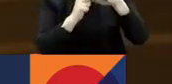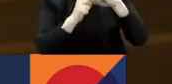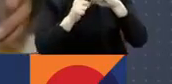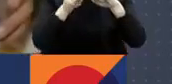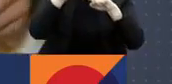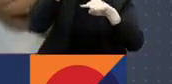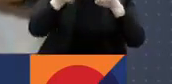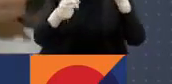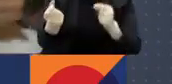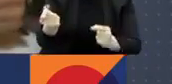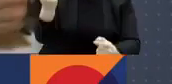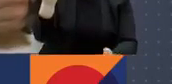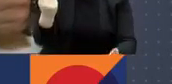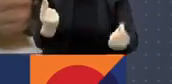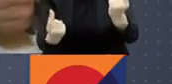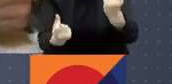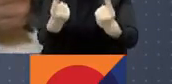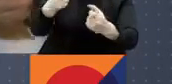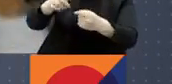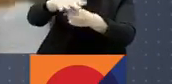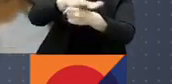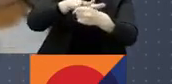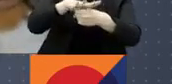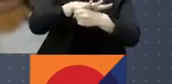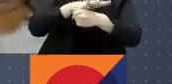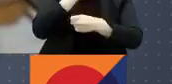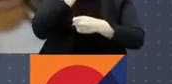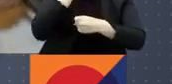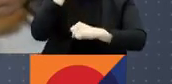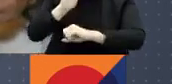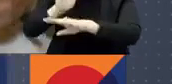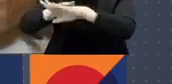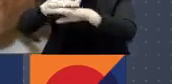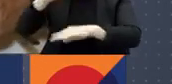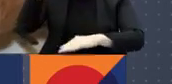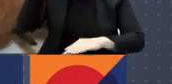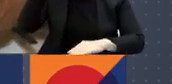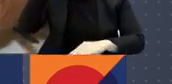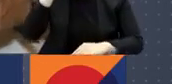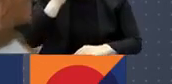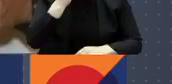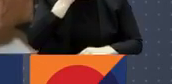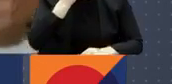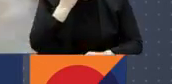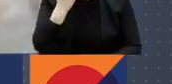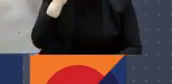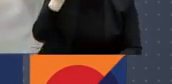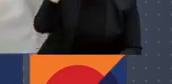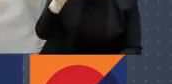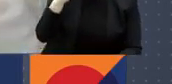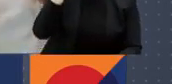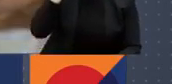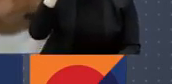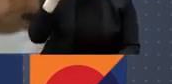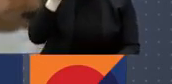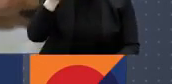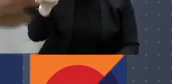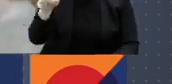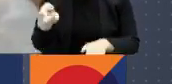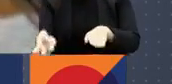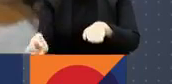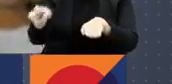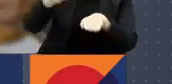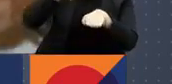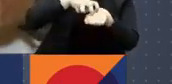algunas situaciones que han sido controladas por parte de la policía. Una de ellas tuvo que ver con la captura de un hombre al interior del sistema de transporte